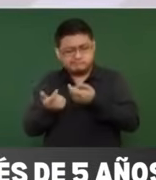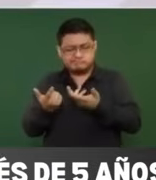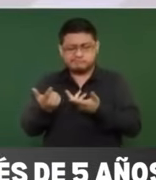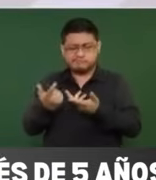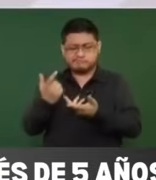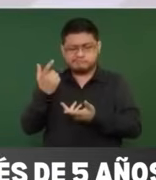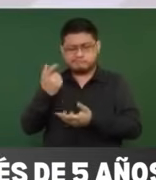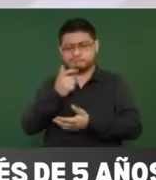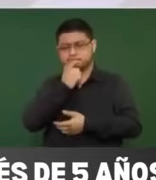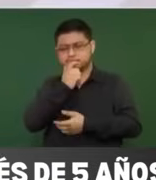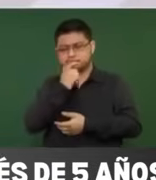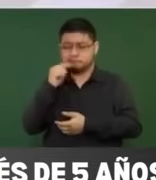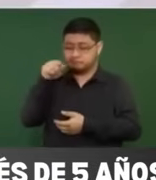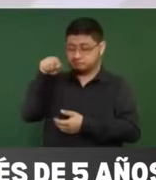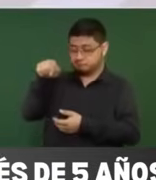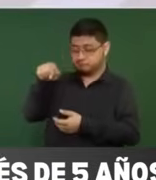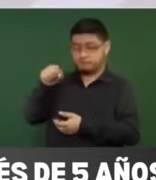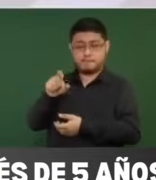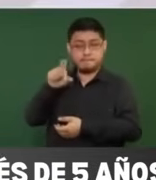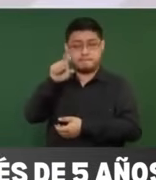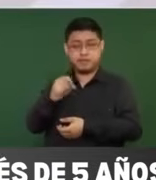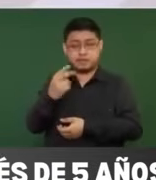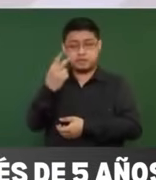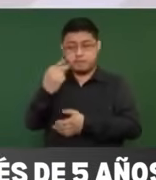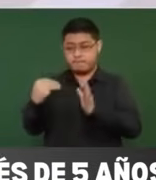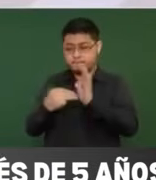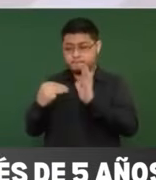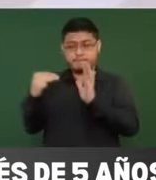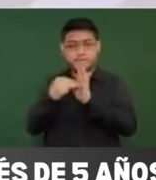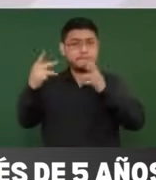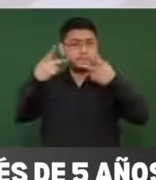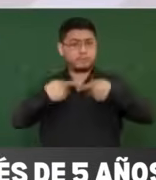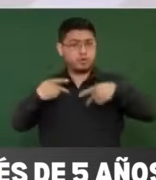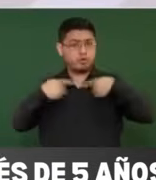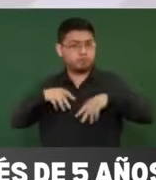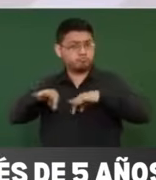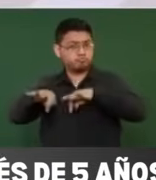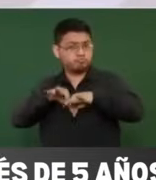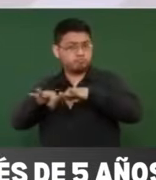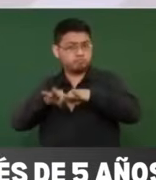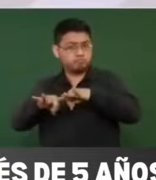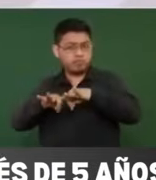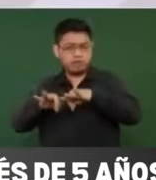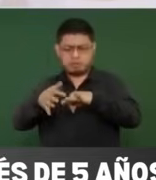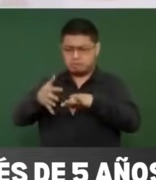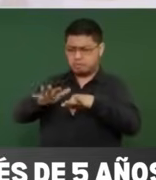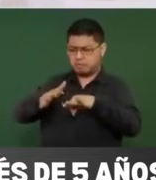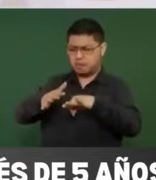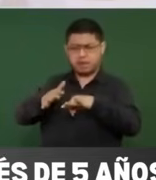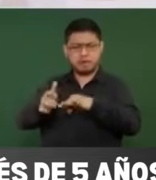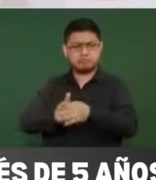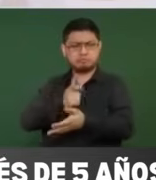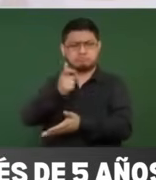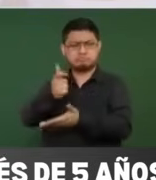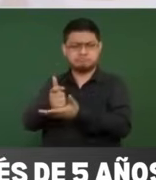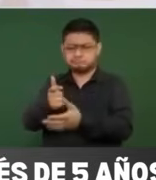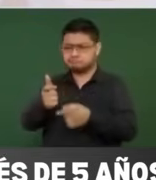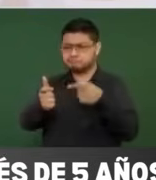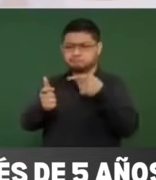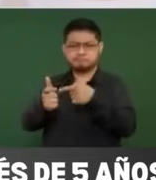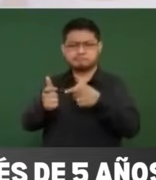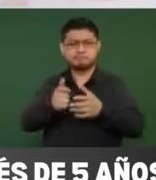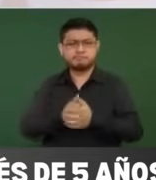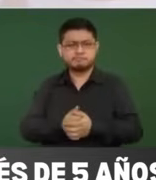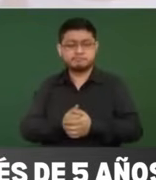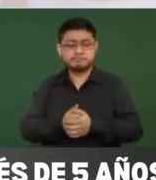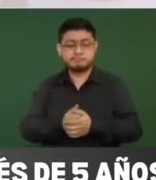de estos 22 millones de trabajadores, el promedio de los salarios que perciben